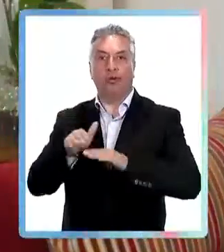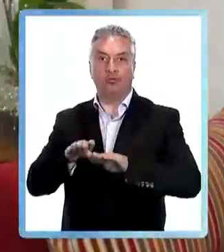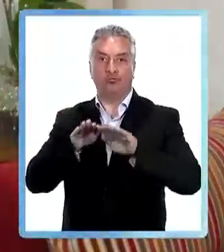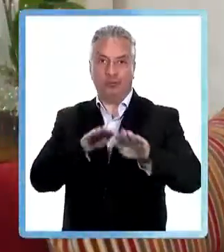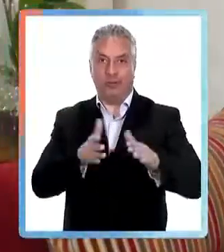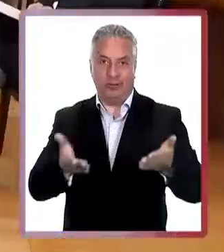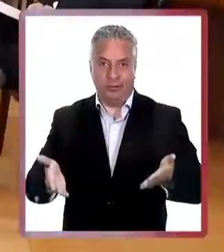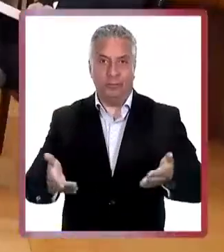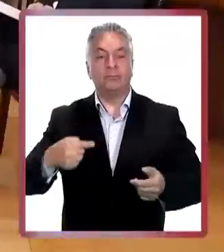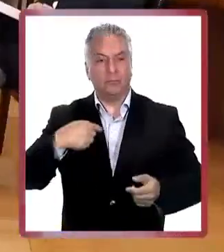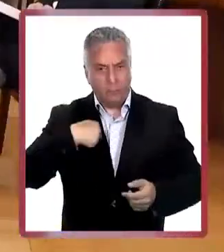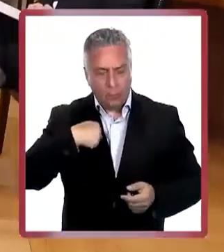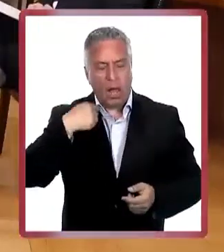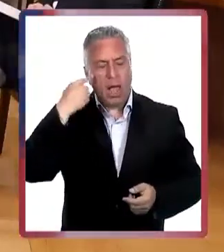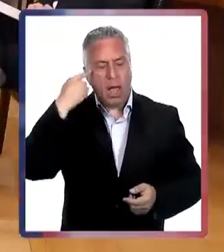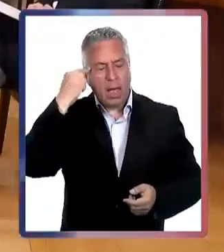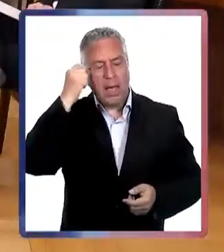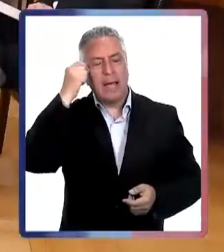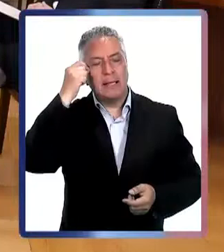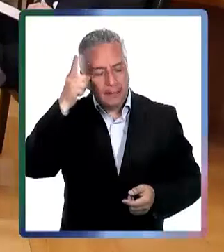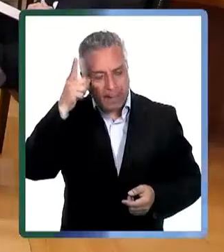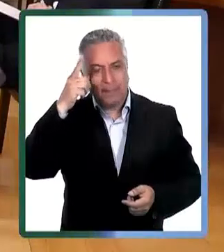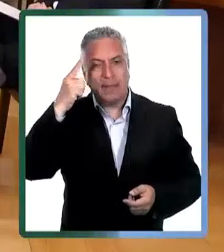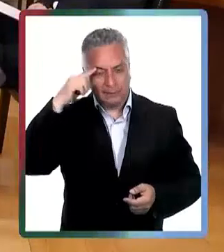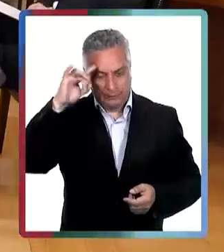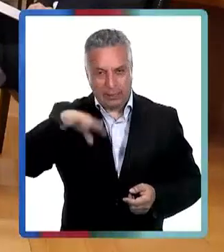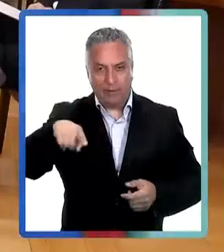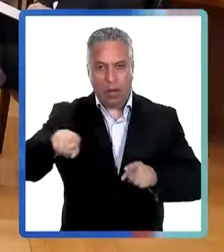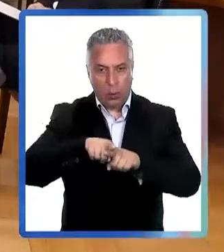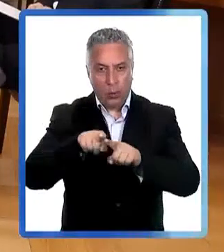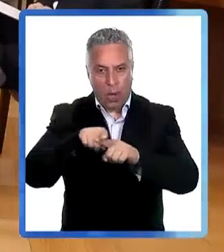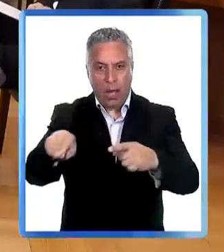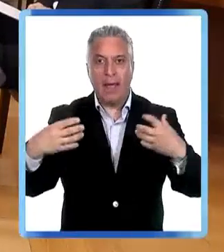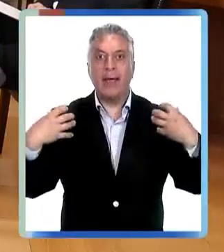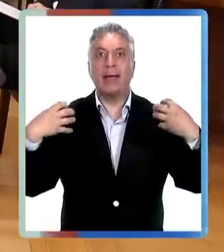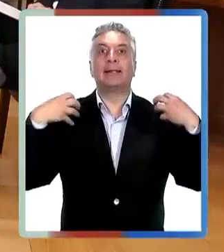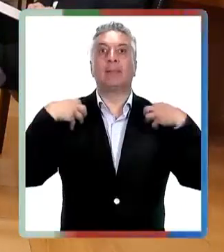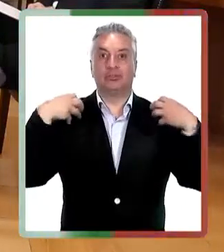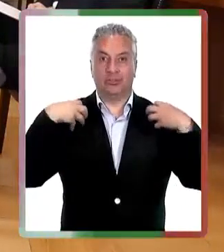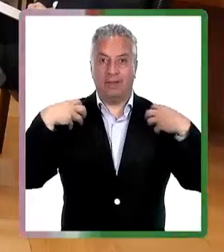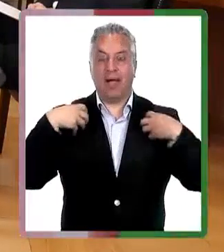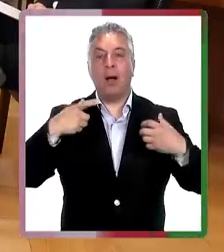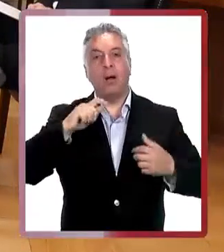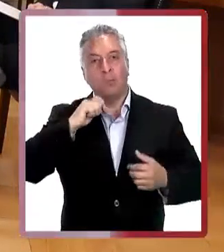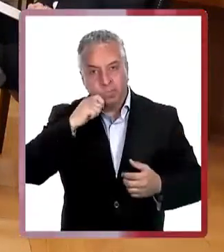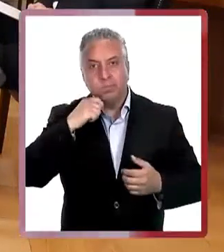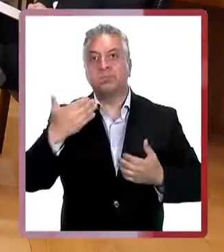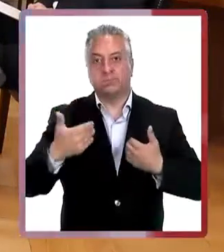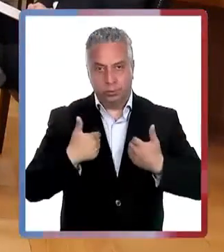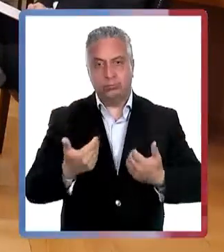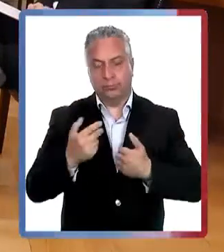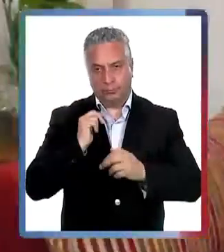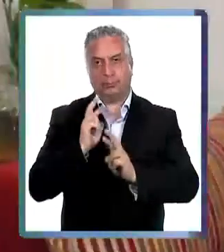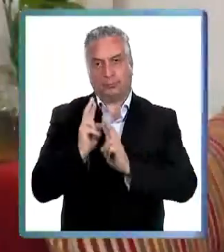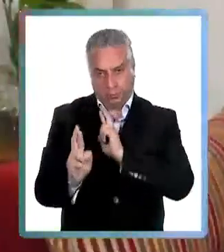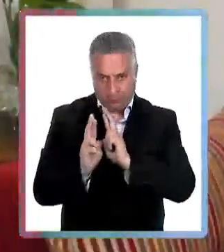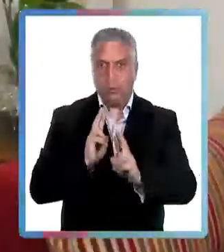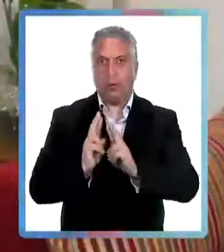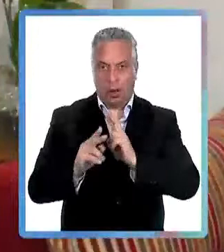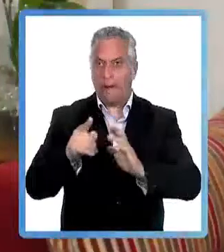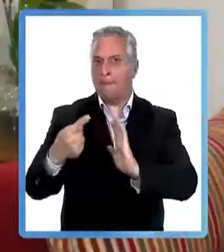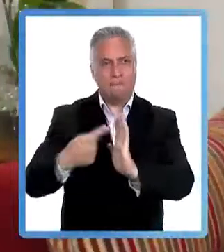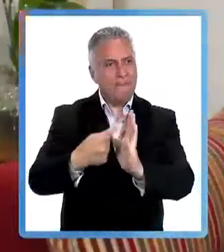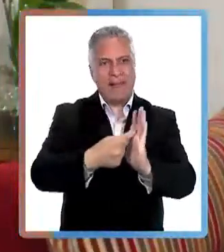y nosotros entendemos ese cargo como una cuestión que implica relacionarse